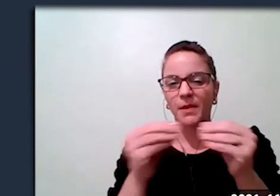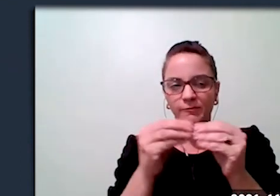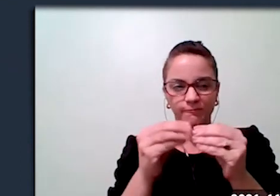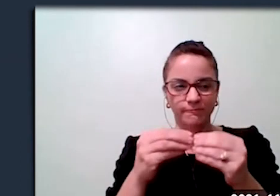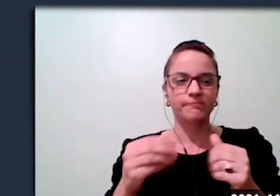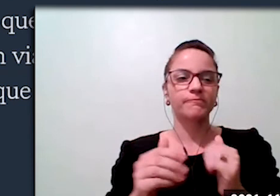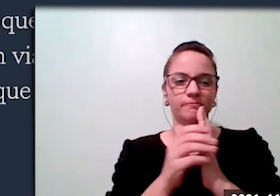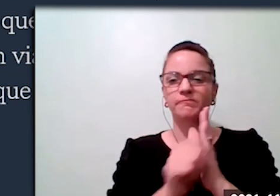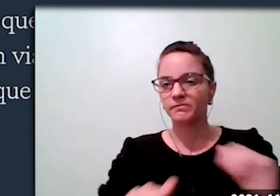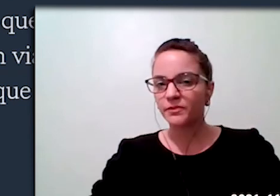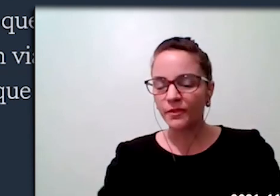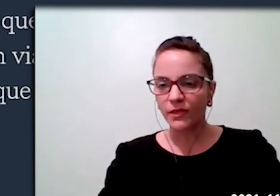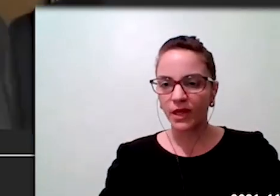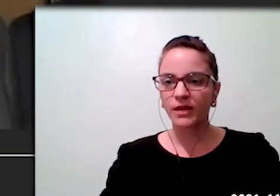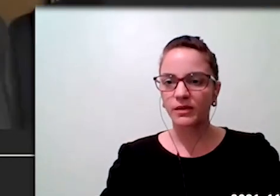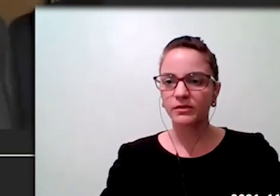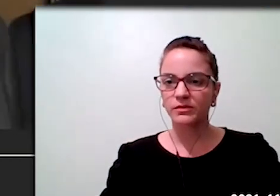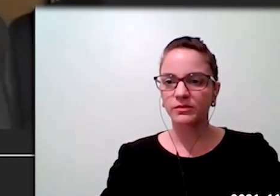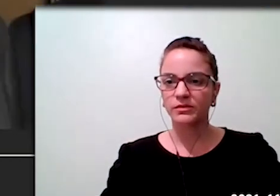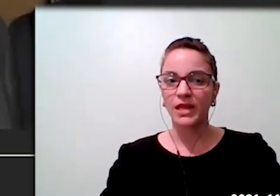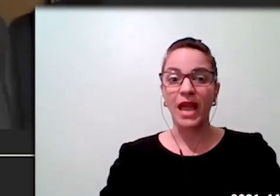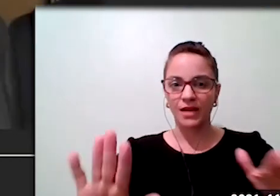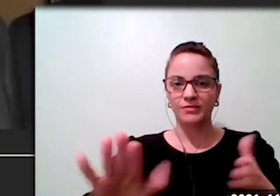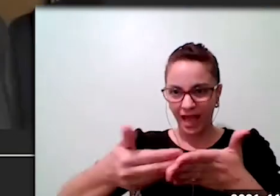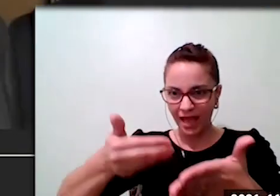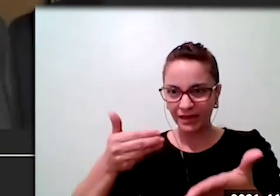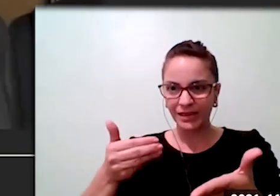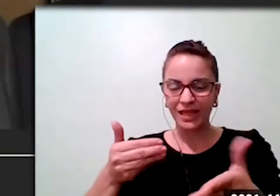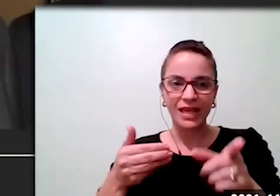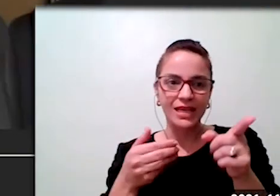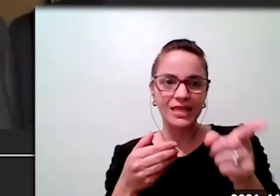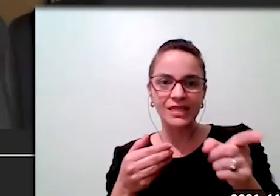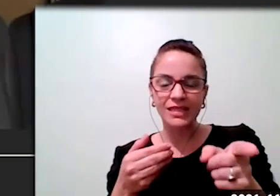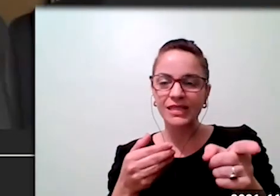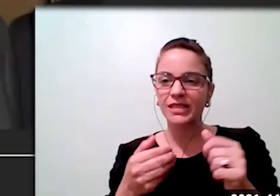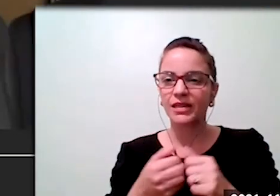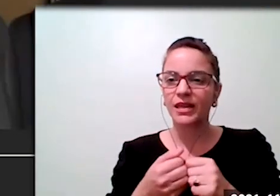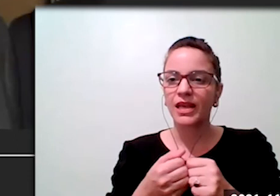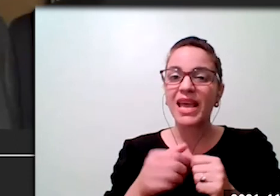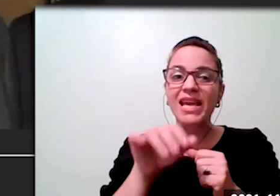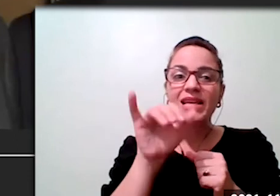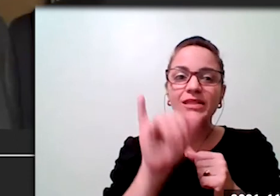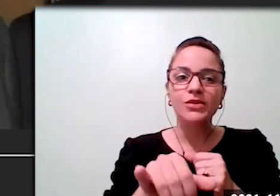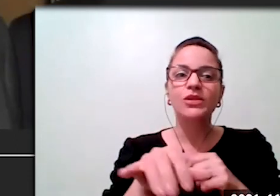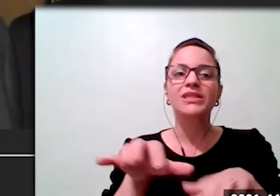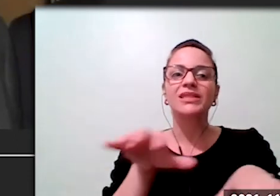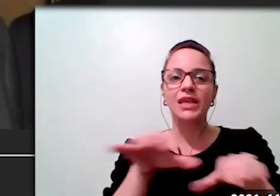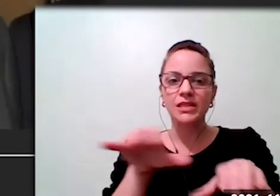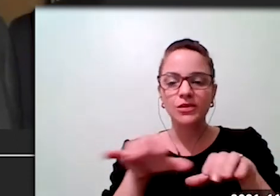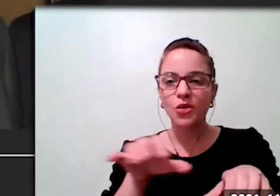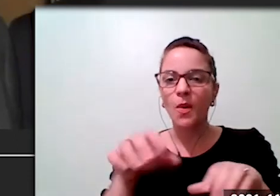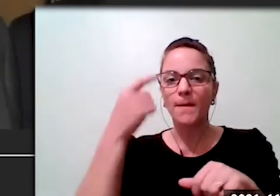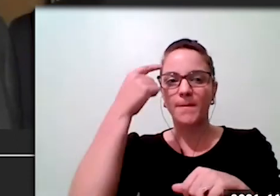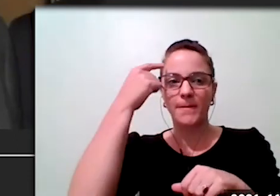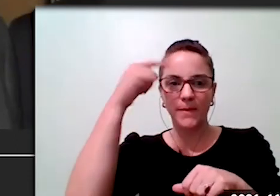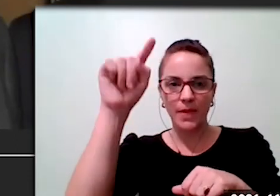El número de, antes de eso, este número fue dedicado a, o es